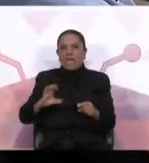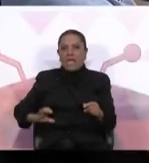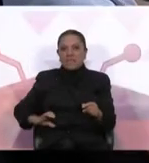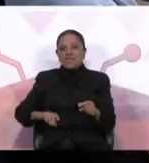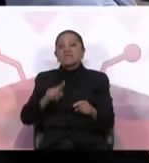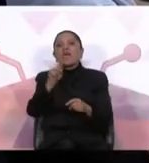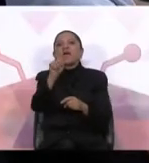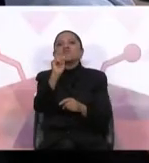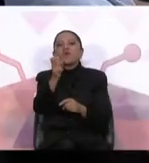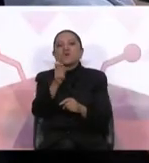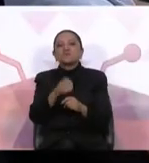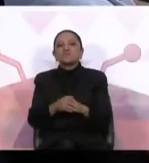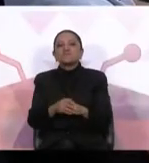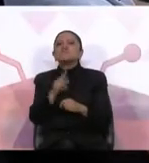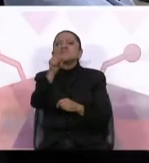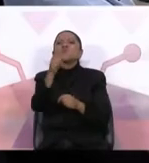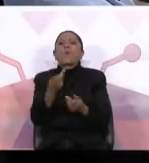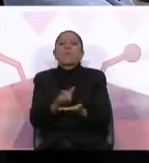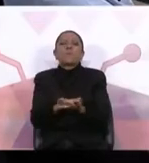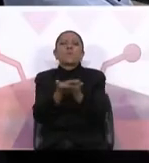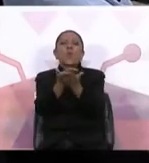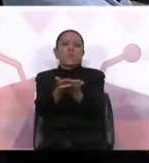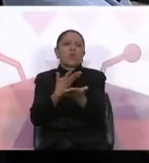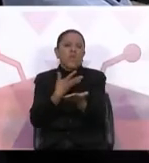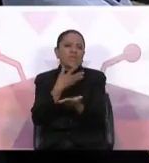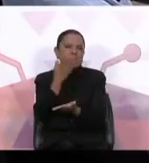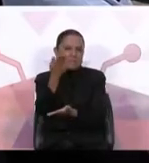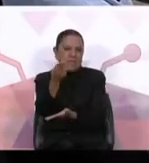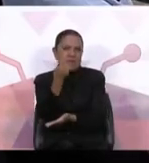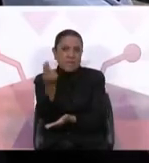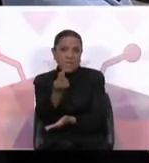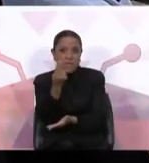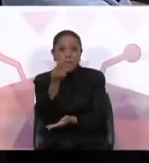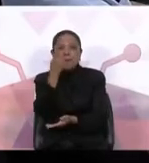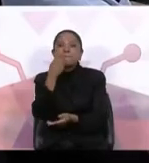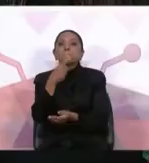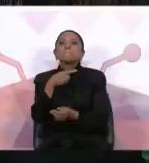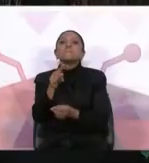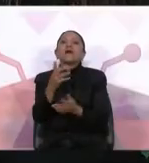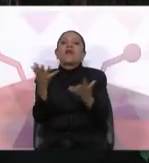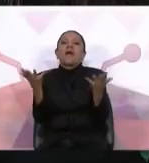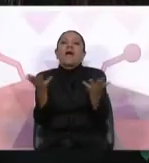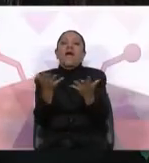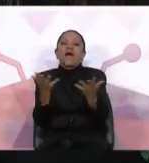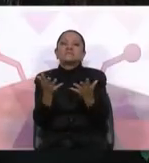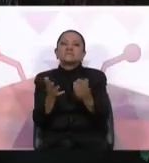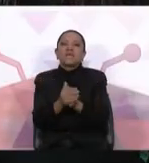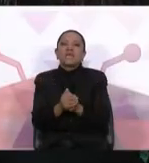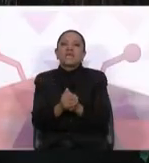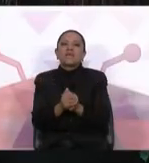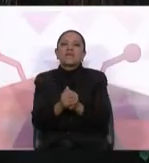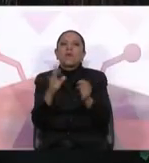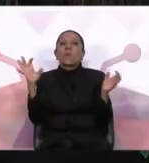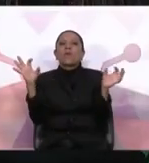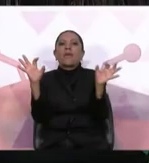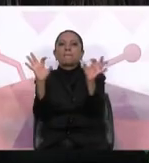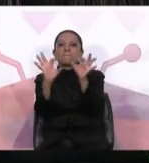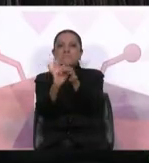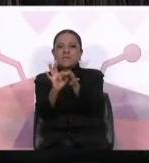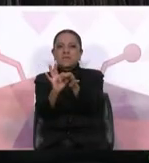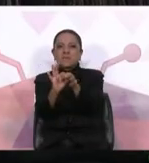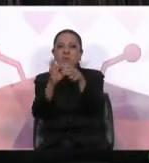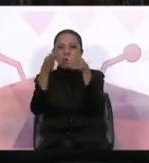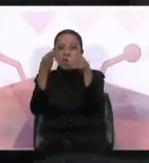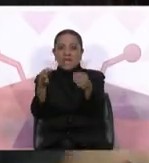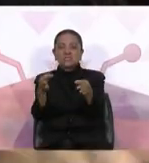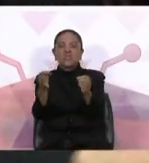qué propuestas tendría usted para llevar a cabo una vinculación entre el